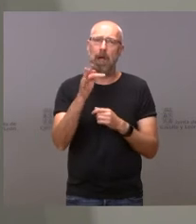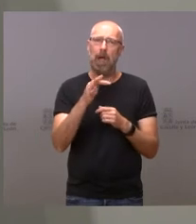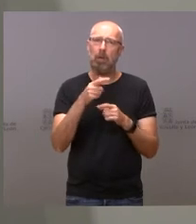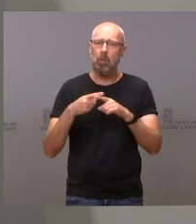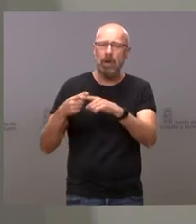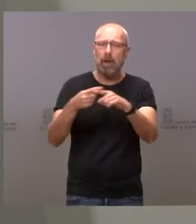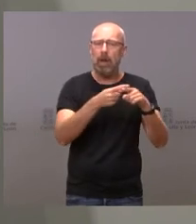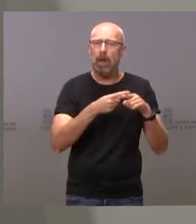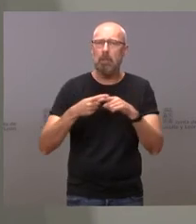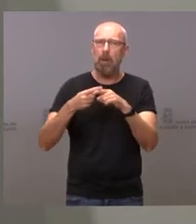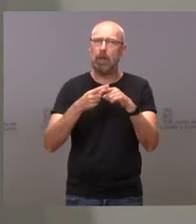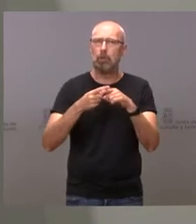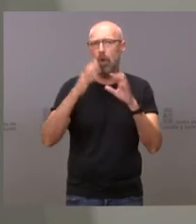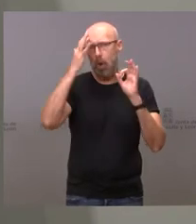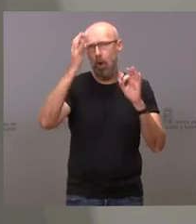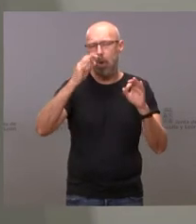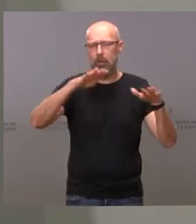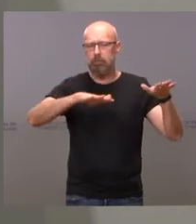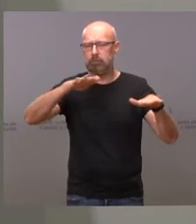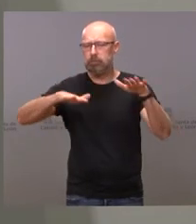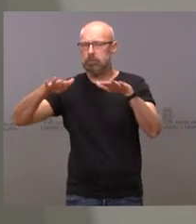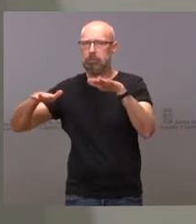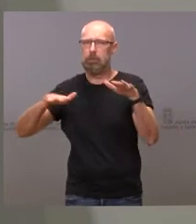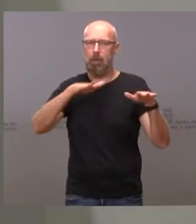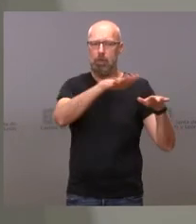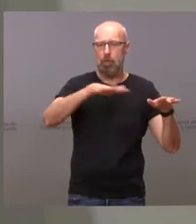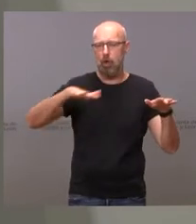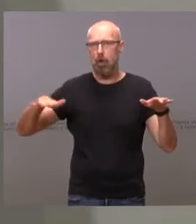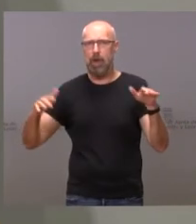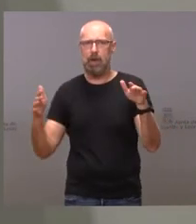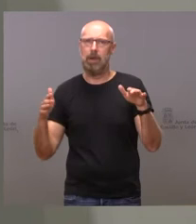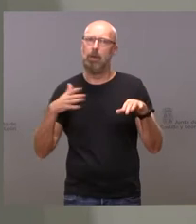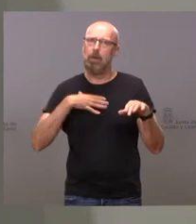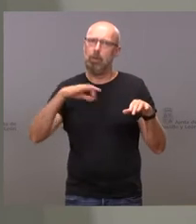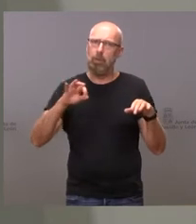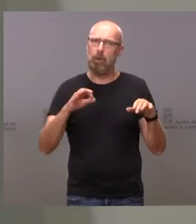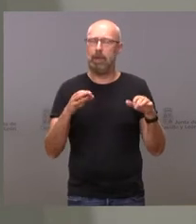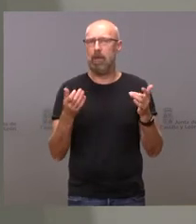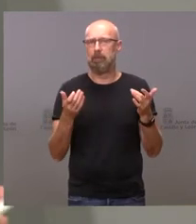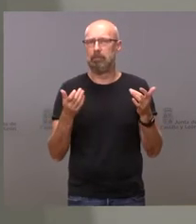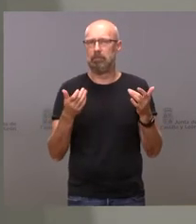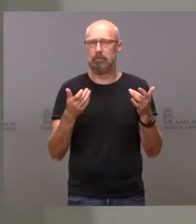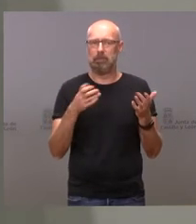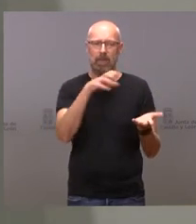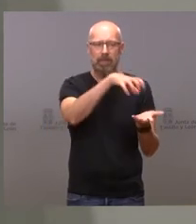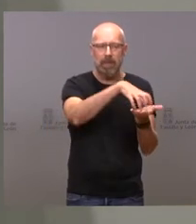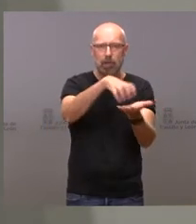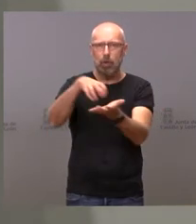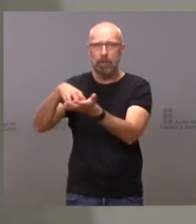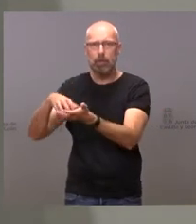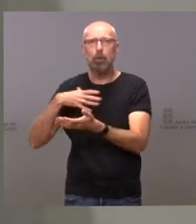razonable de la carga asistencial que nos permita cubrir los consultorios con la frecuentación precisa